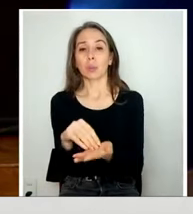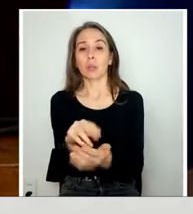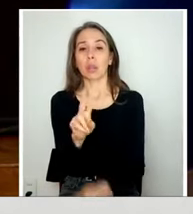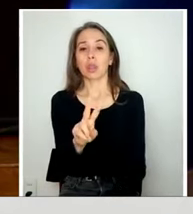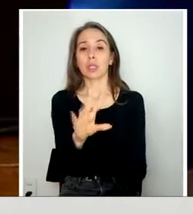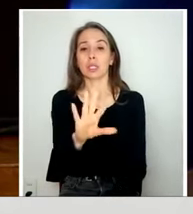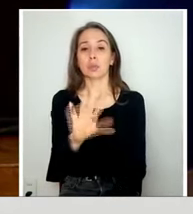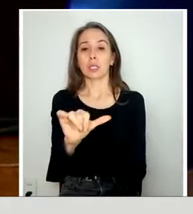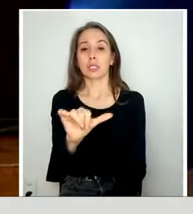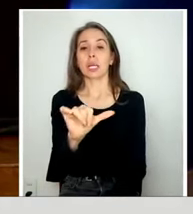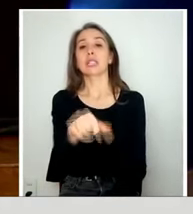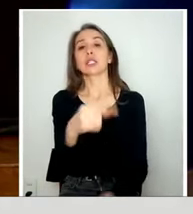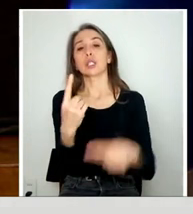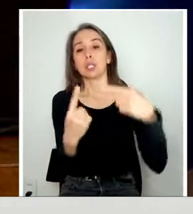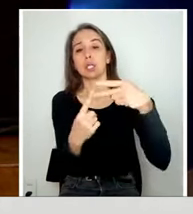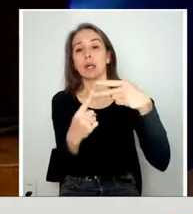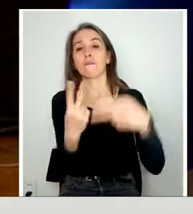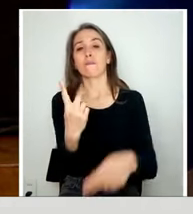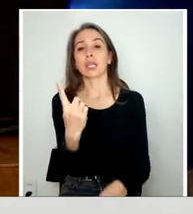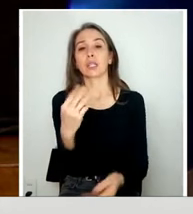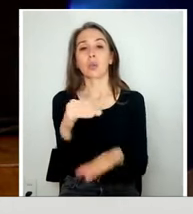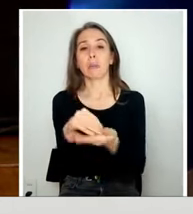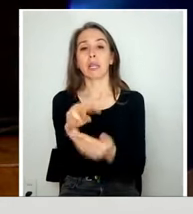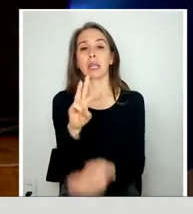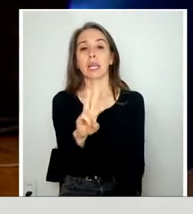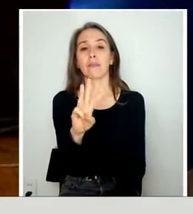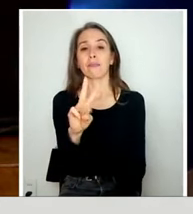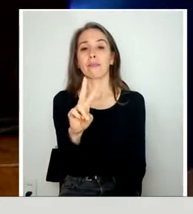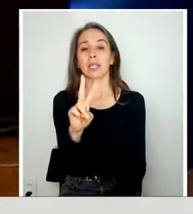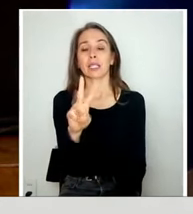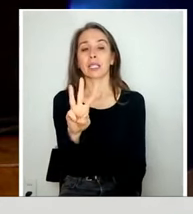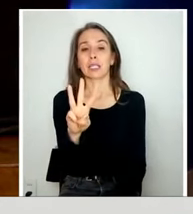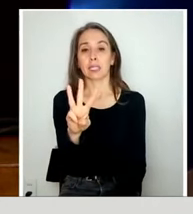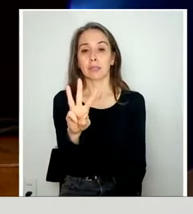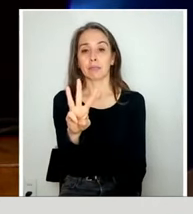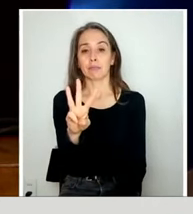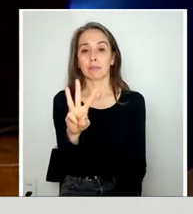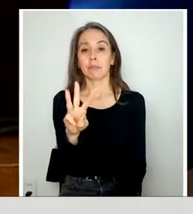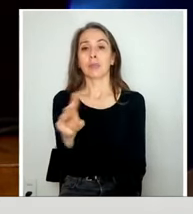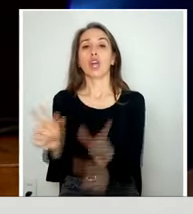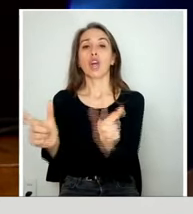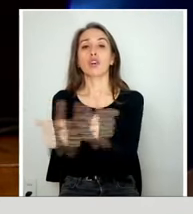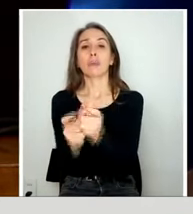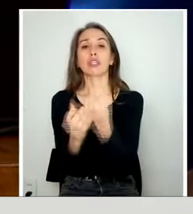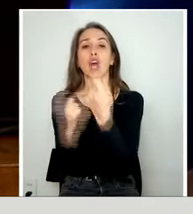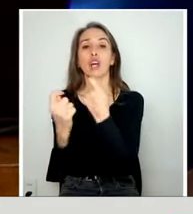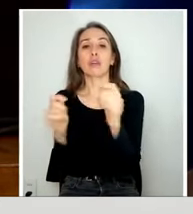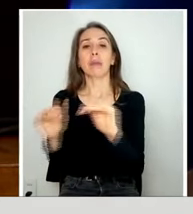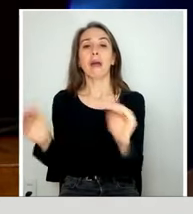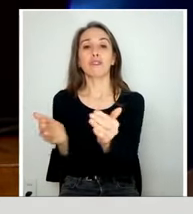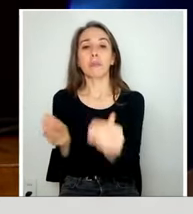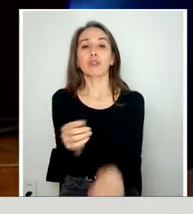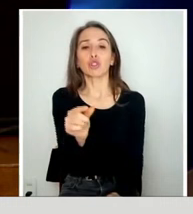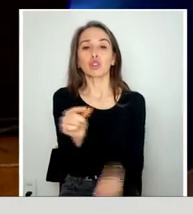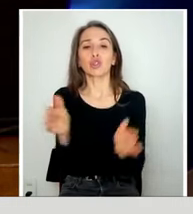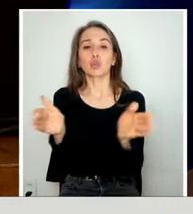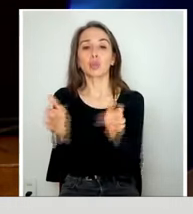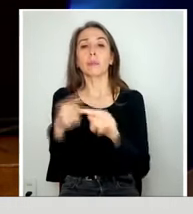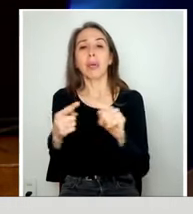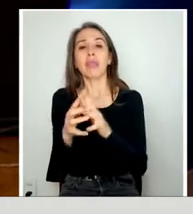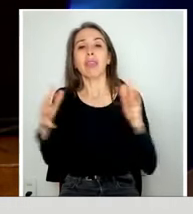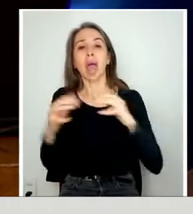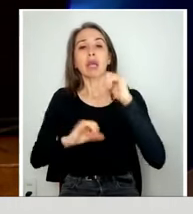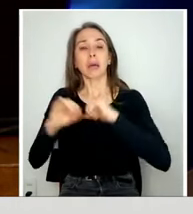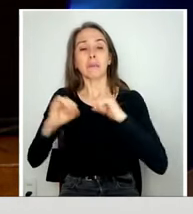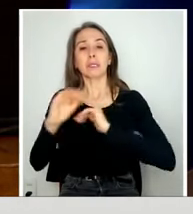y 21.323 informe de la comisión de economía fomento micro pequeña y mediana empresa protección